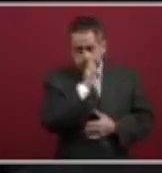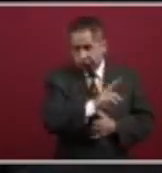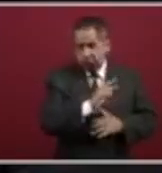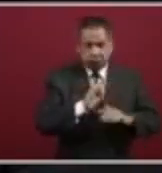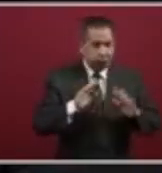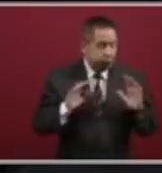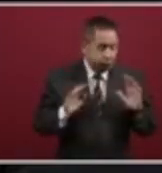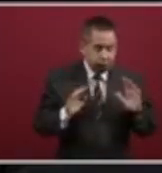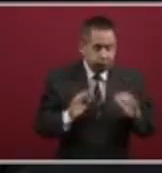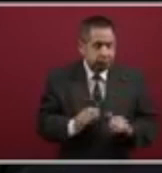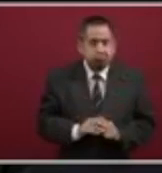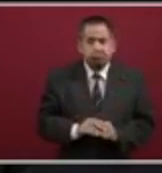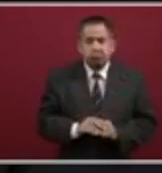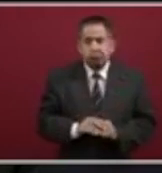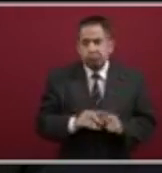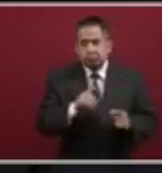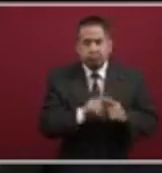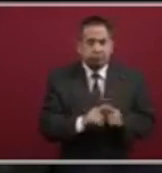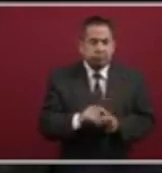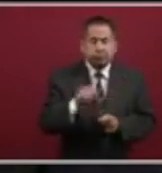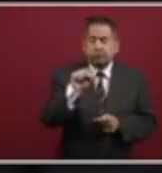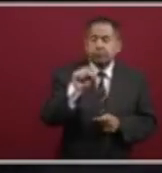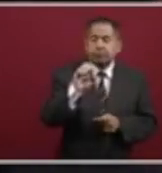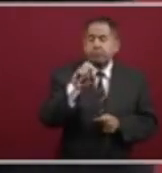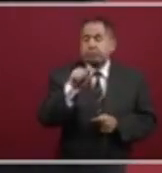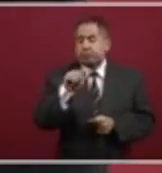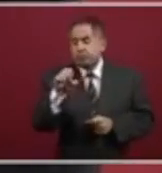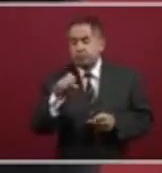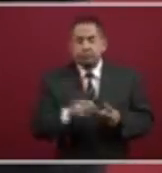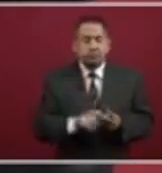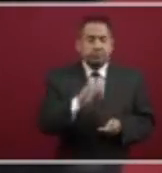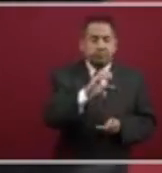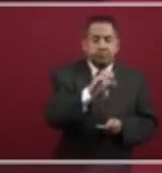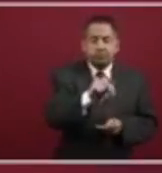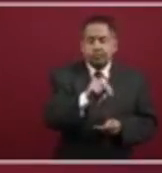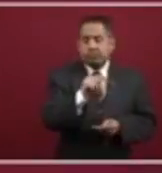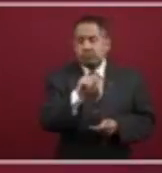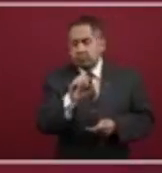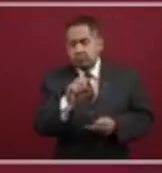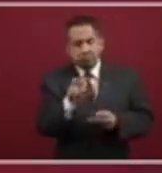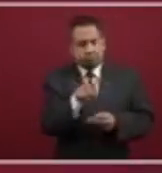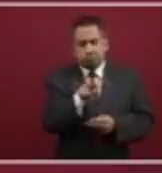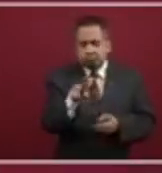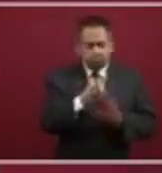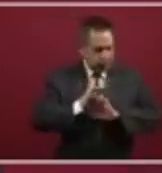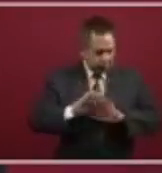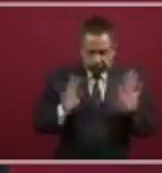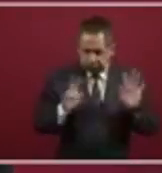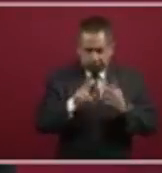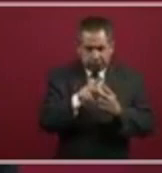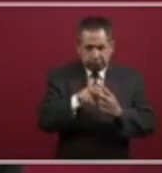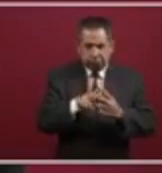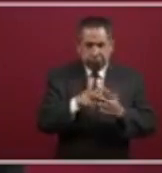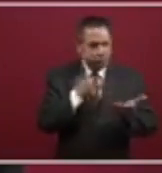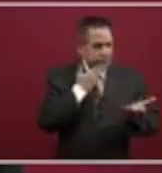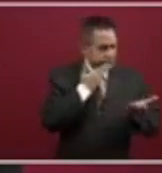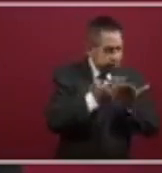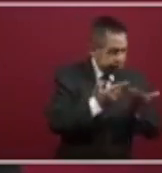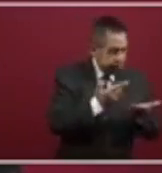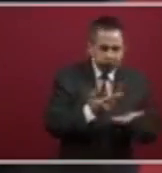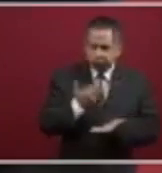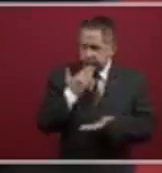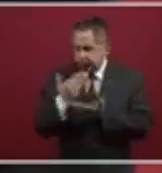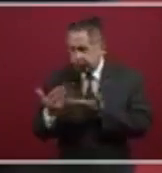sean de la CENTE, del CENTE, procuramos llevar